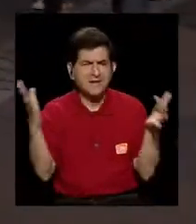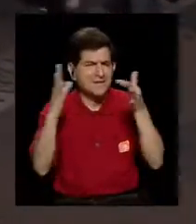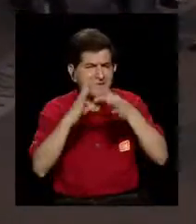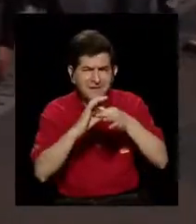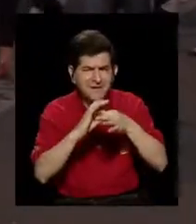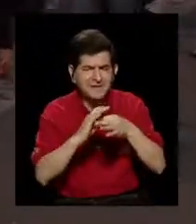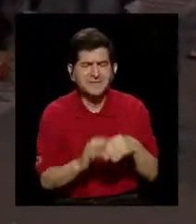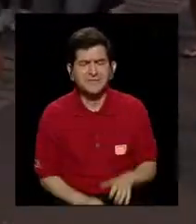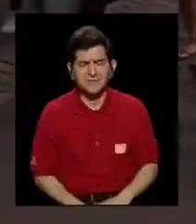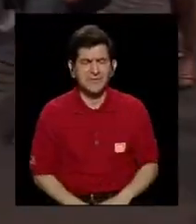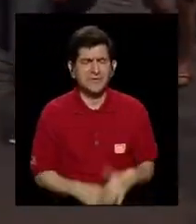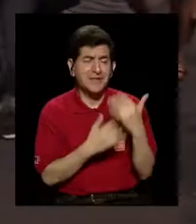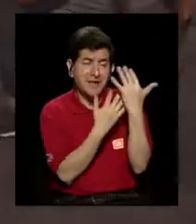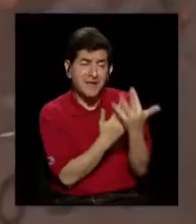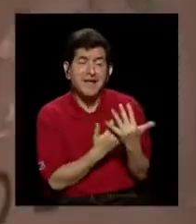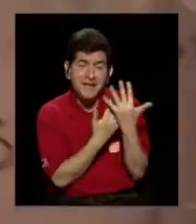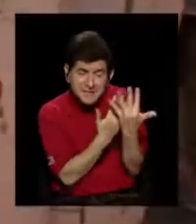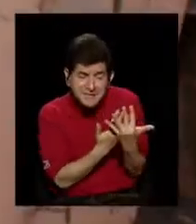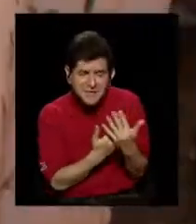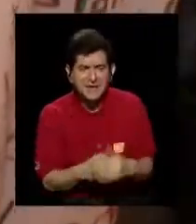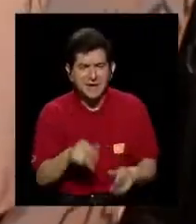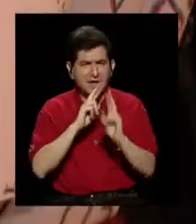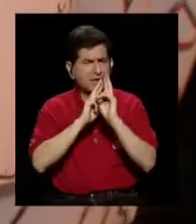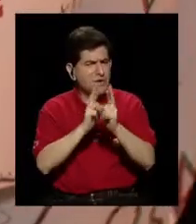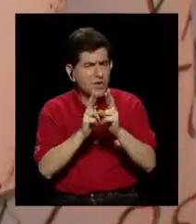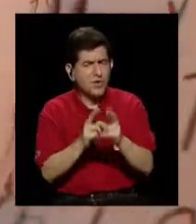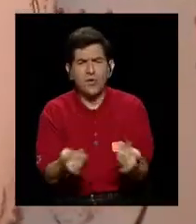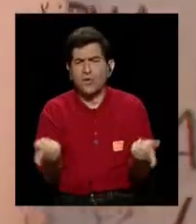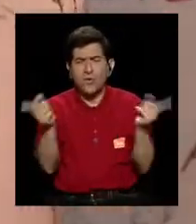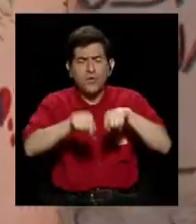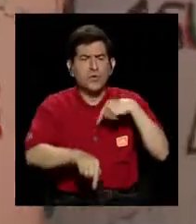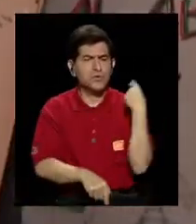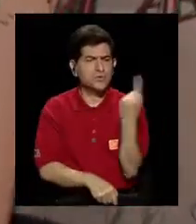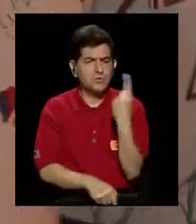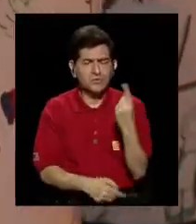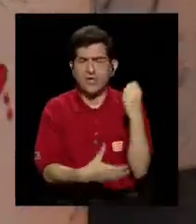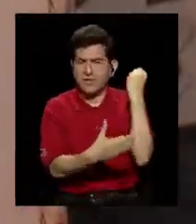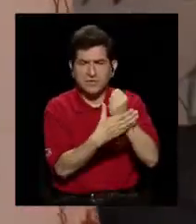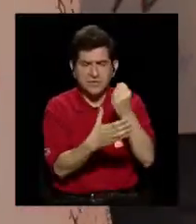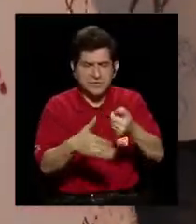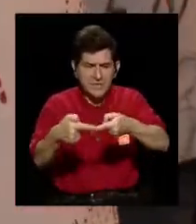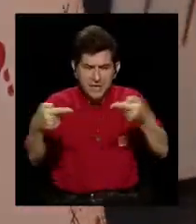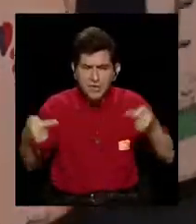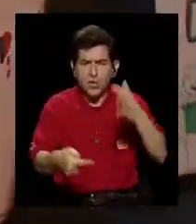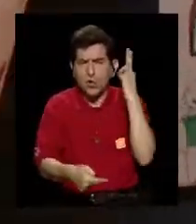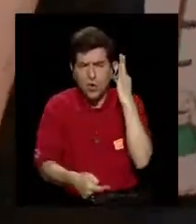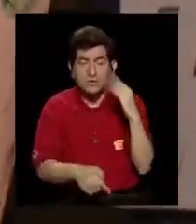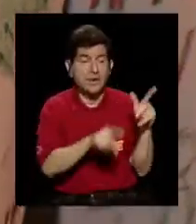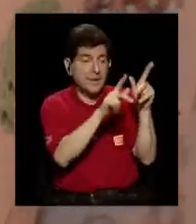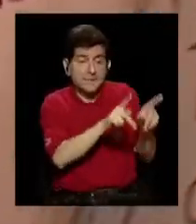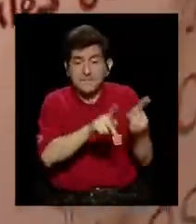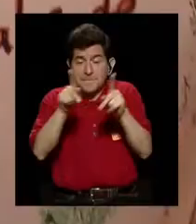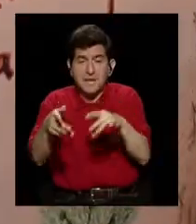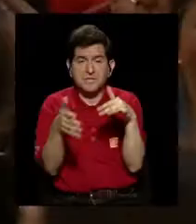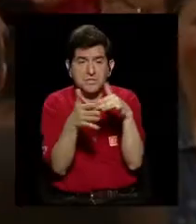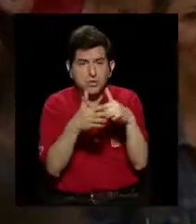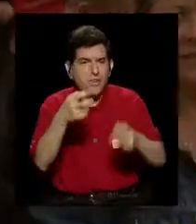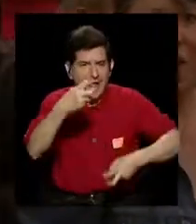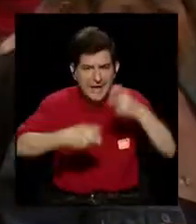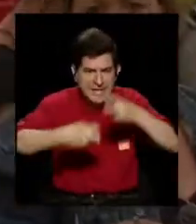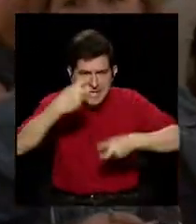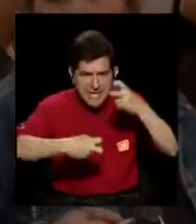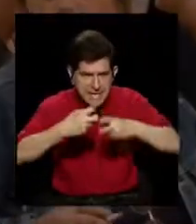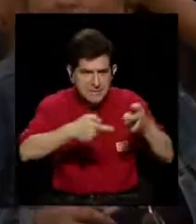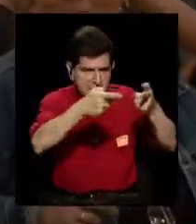que está pendiente y no es una respuesta y no sucede únicamente con los femicidios, sino que la gente que estudia